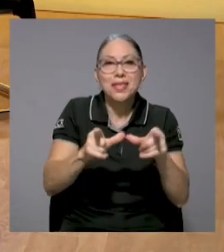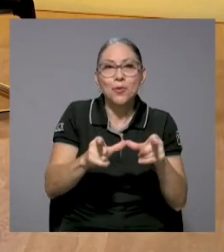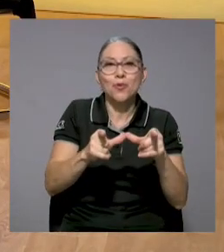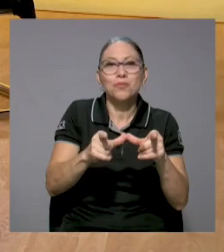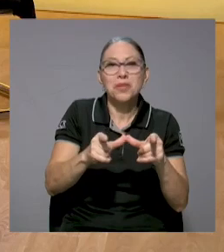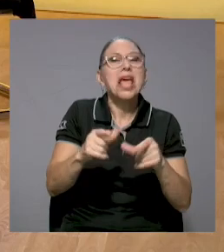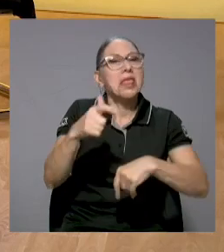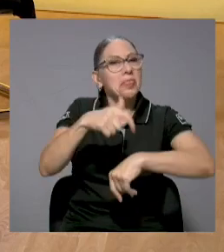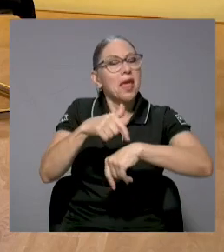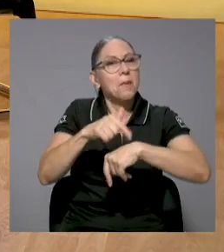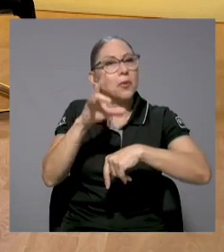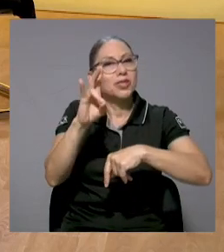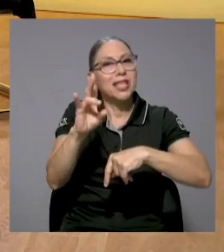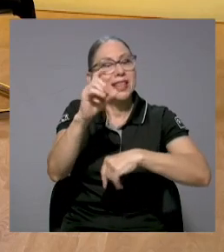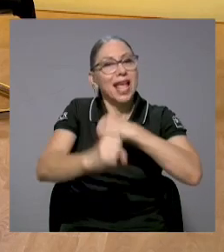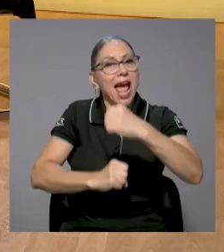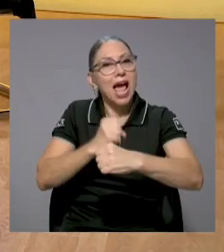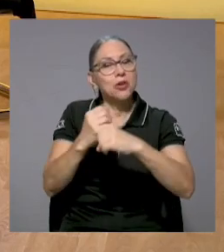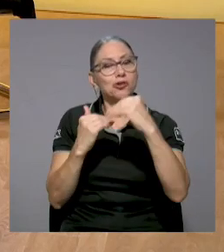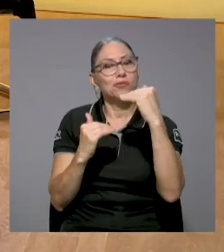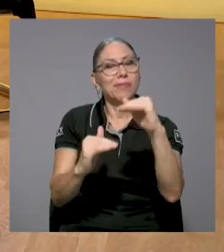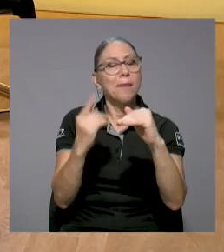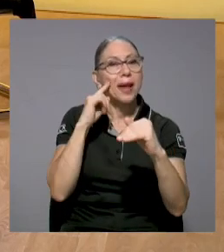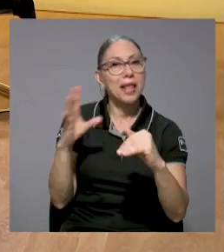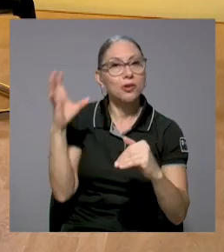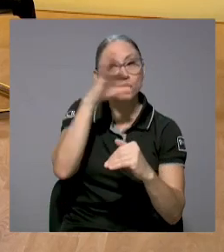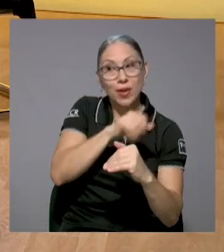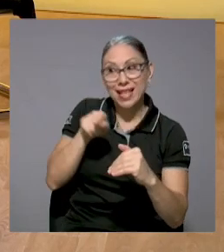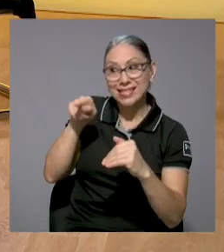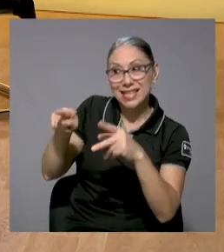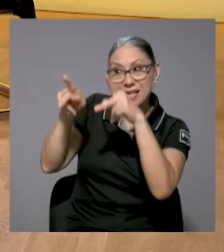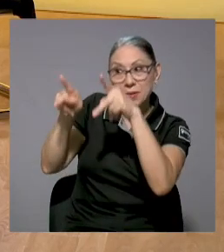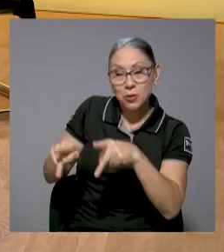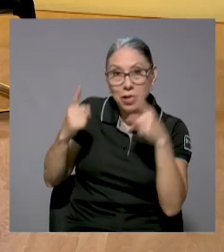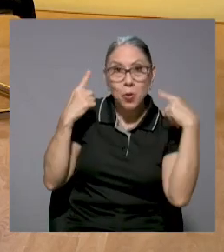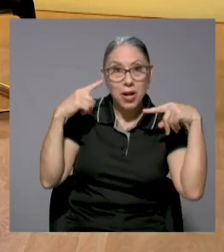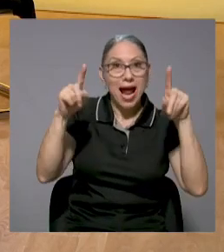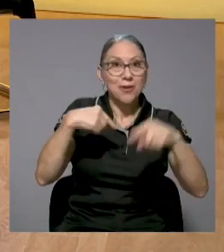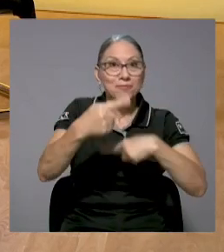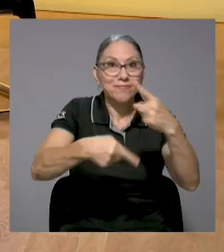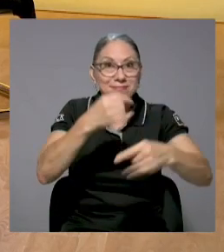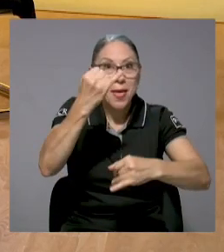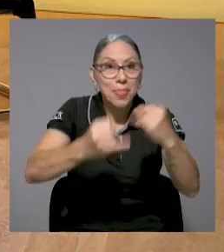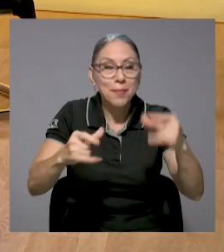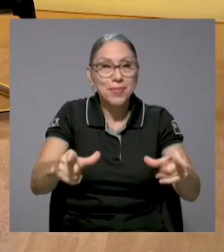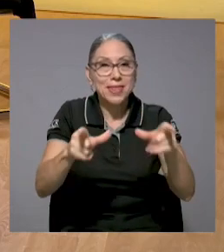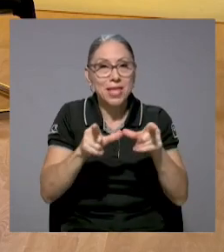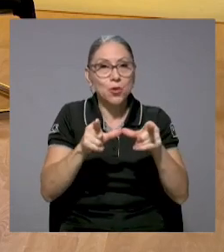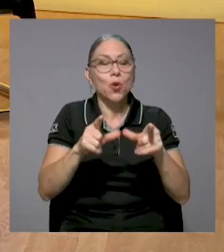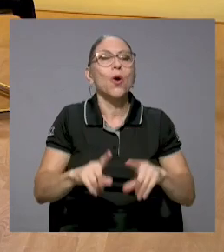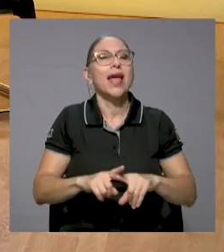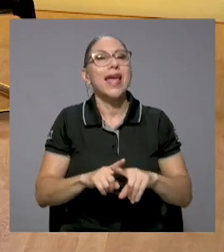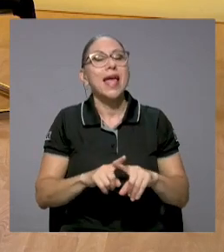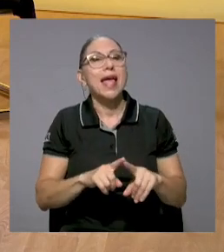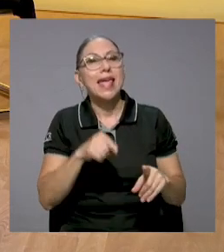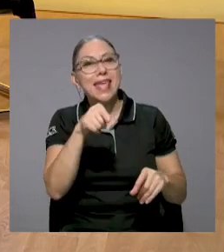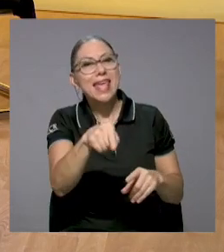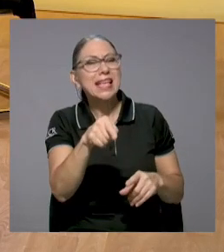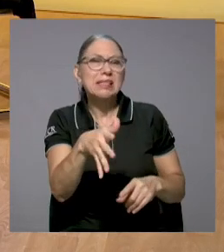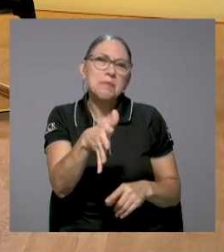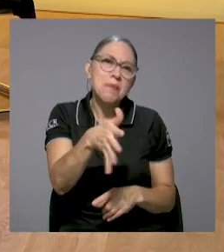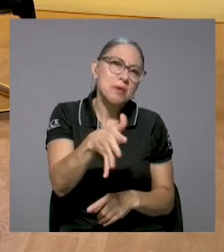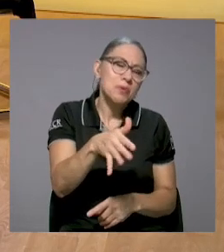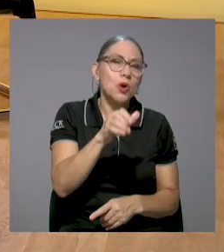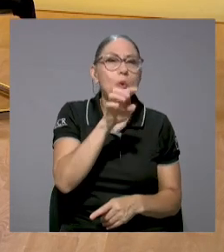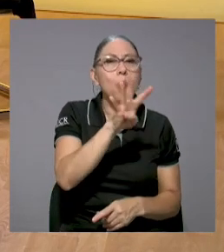para explorar si han logrado obtener un título, y ese indicador en promedio oscilaba como entre un